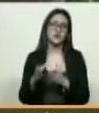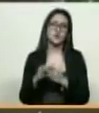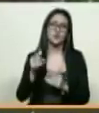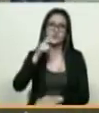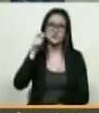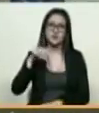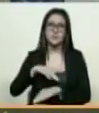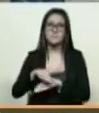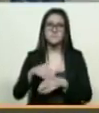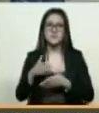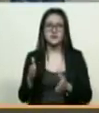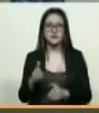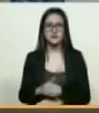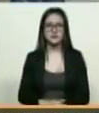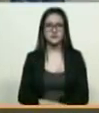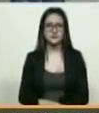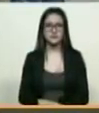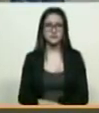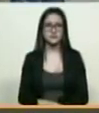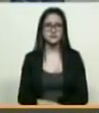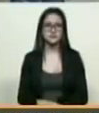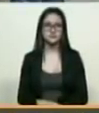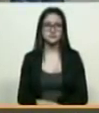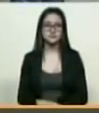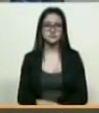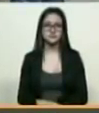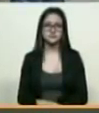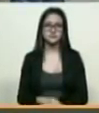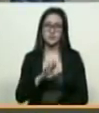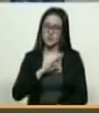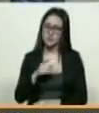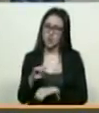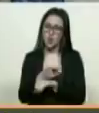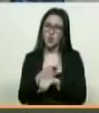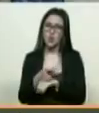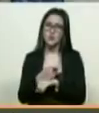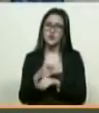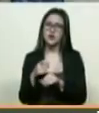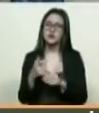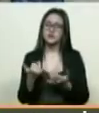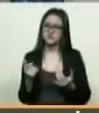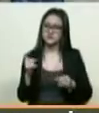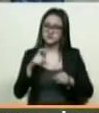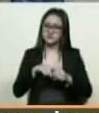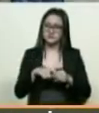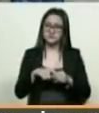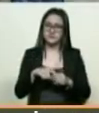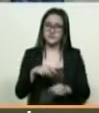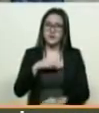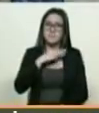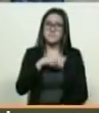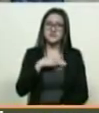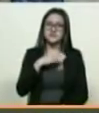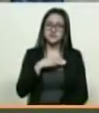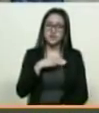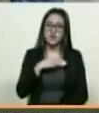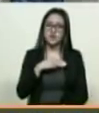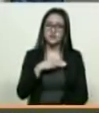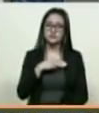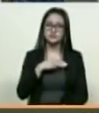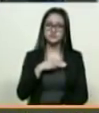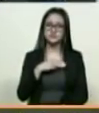ministros y demás compatriotas del gobierno bolivariano que forman parte de la gran misión Abastecimiento